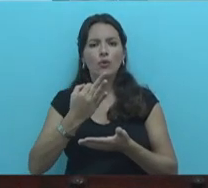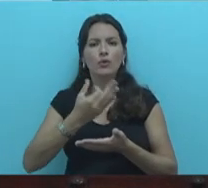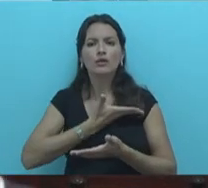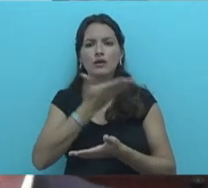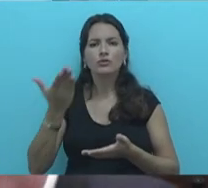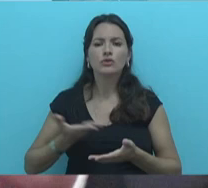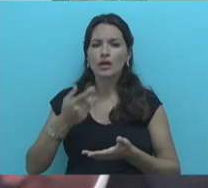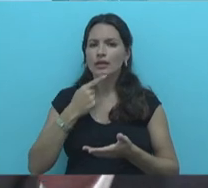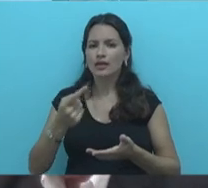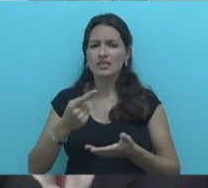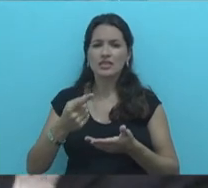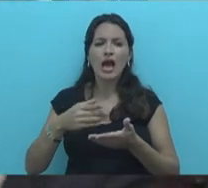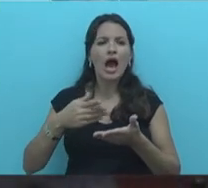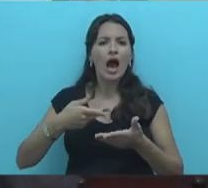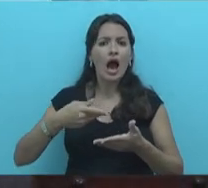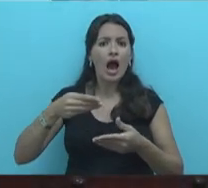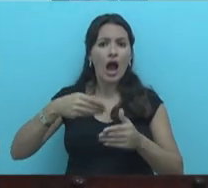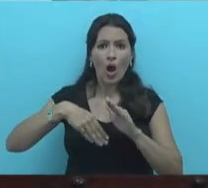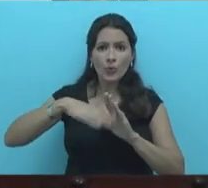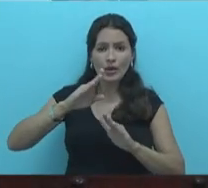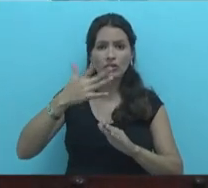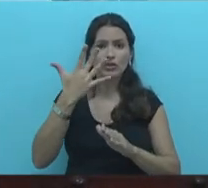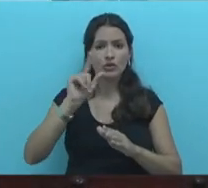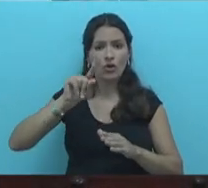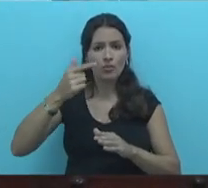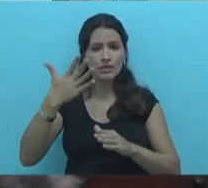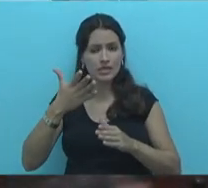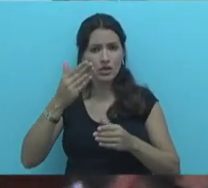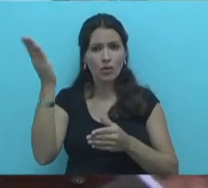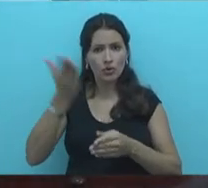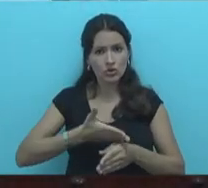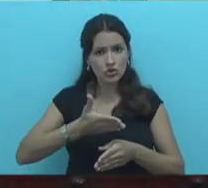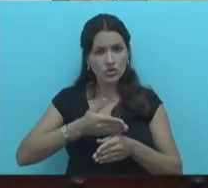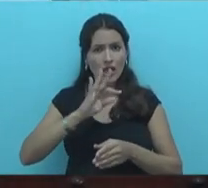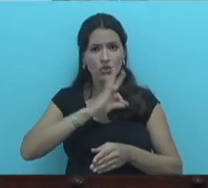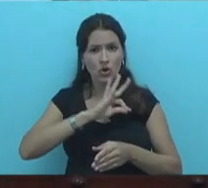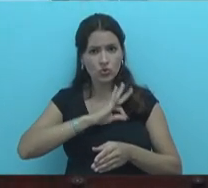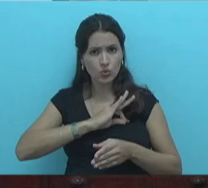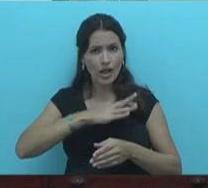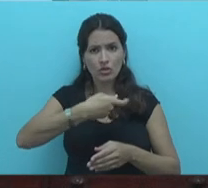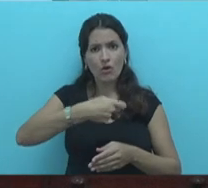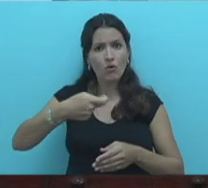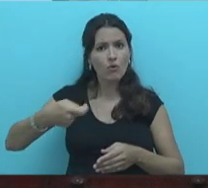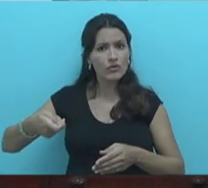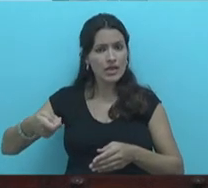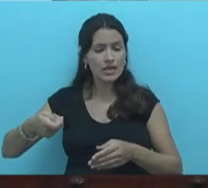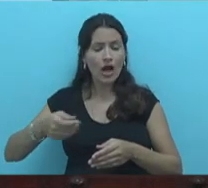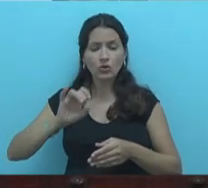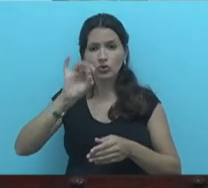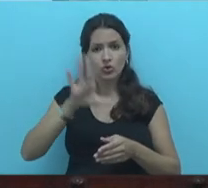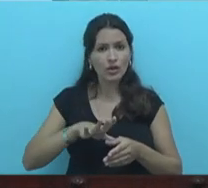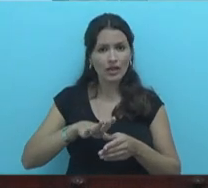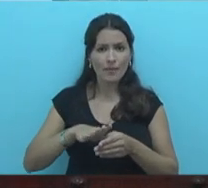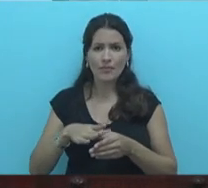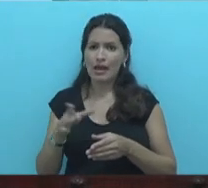el aumento del 5,71% que recibieron los jubilados y demás beneficiarios sociales en marzo del 2018, de acuerdo a la nueva